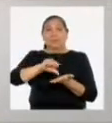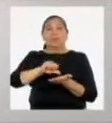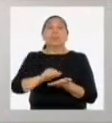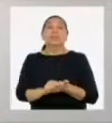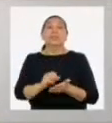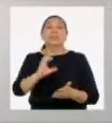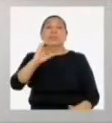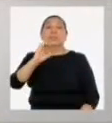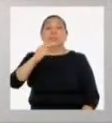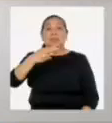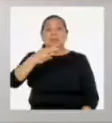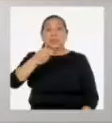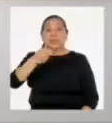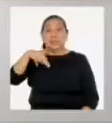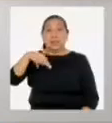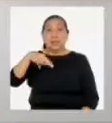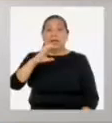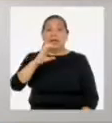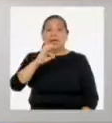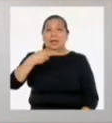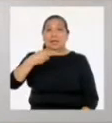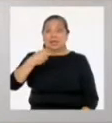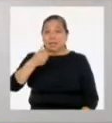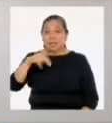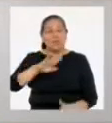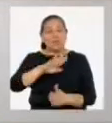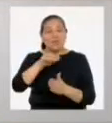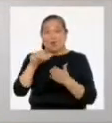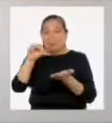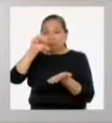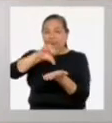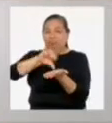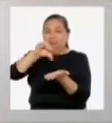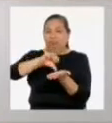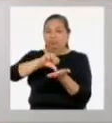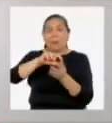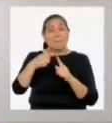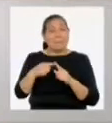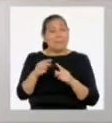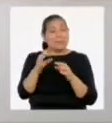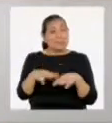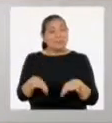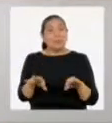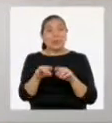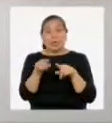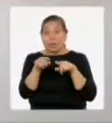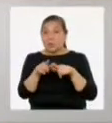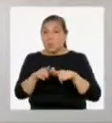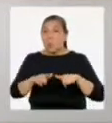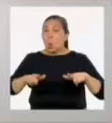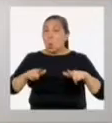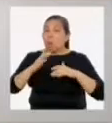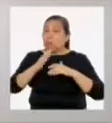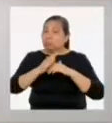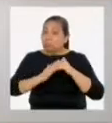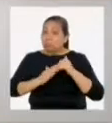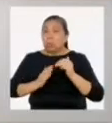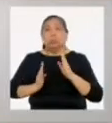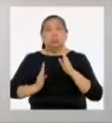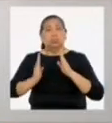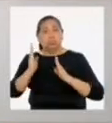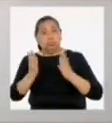la ciudad de Chanchán, donde se centralizaba todo el poder. En este lugar se